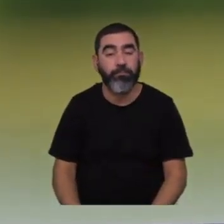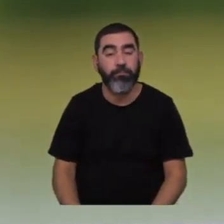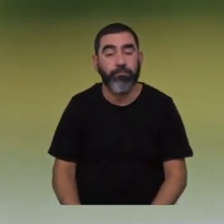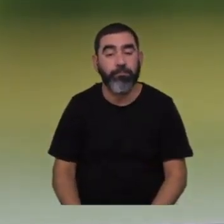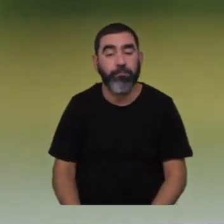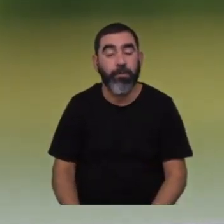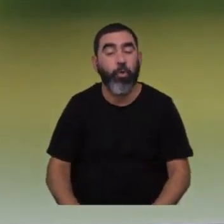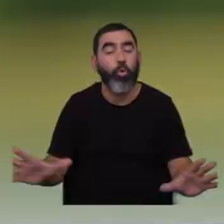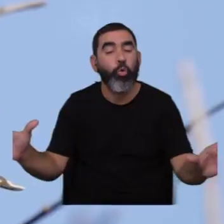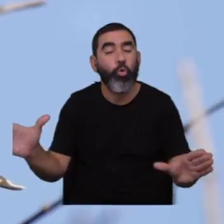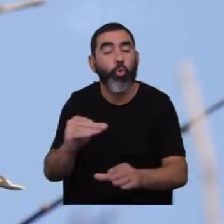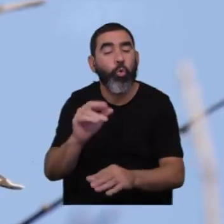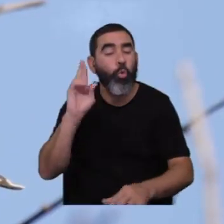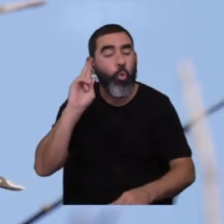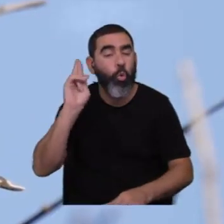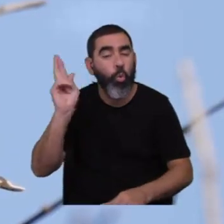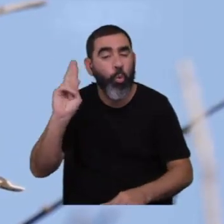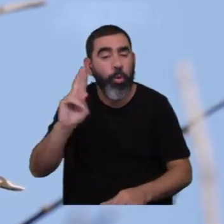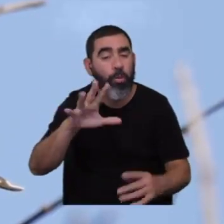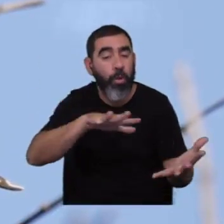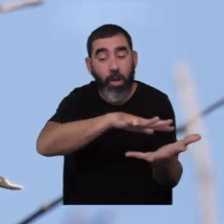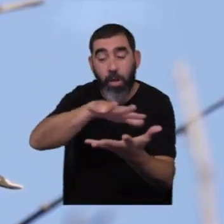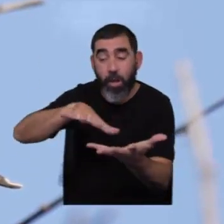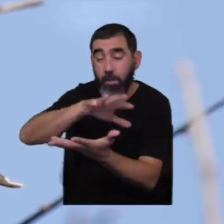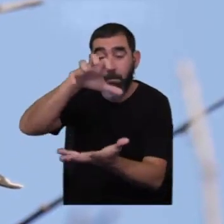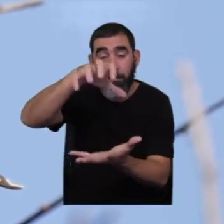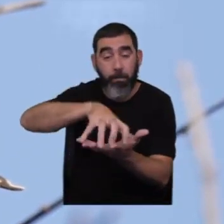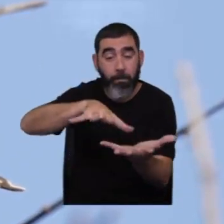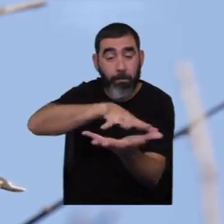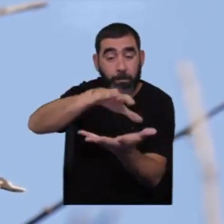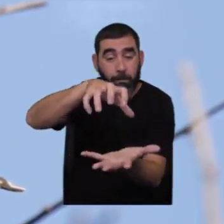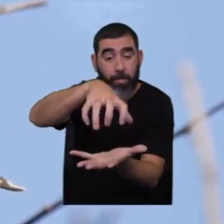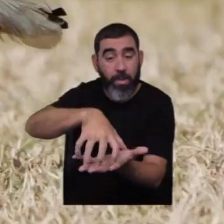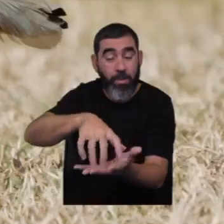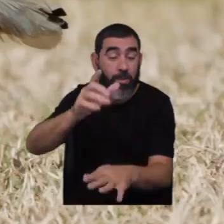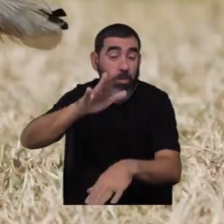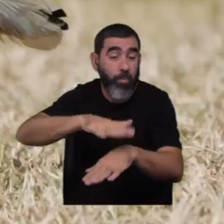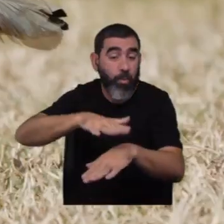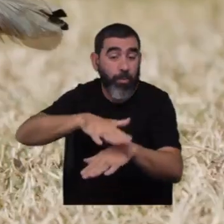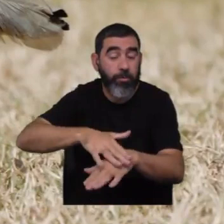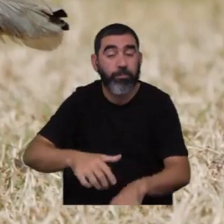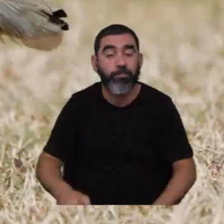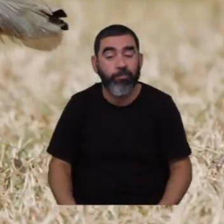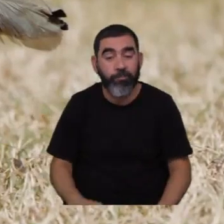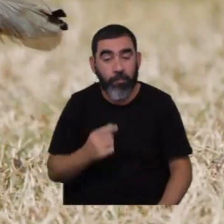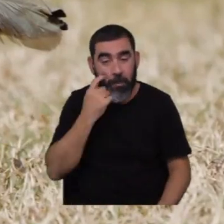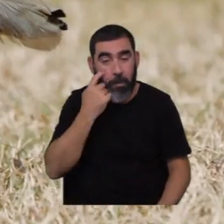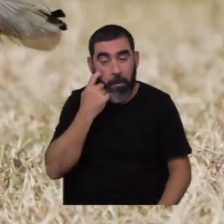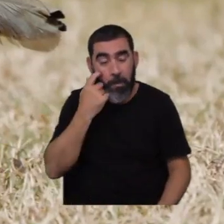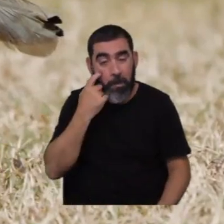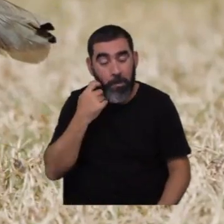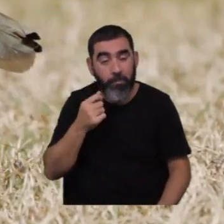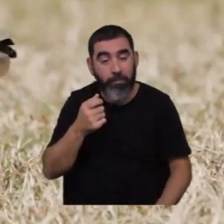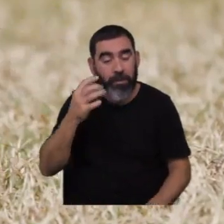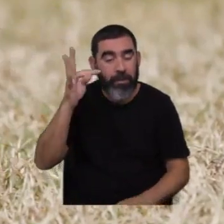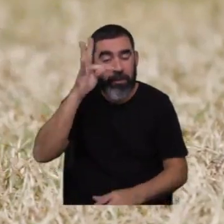Es todos los sonidos que ocurren en un ambiente, en un lugar, en un momento. Entonces aplicamos todas